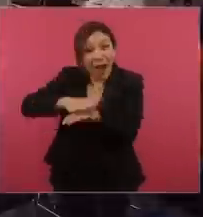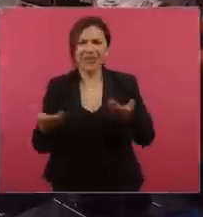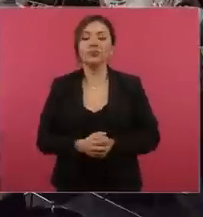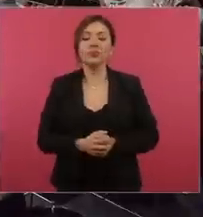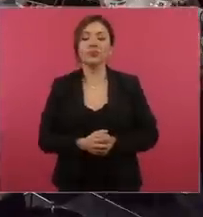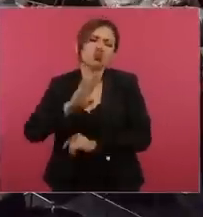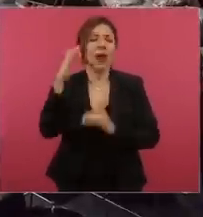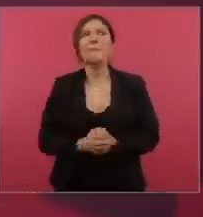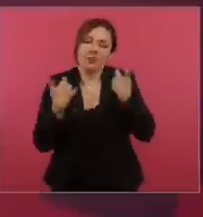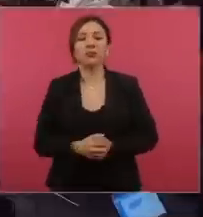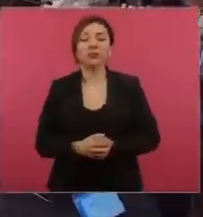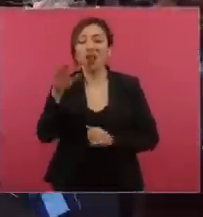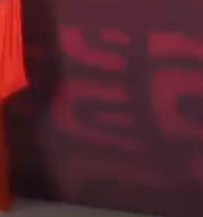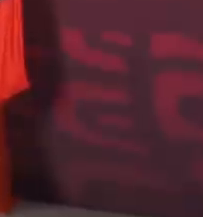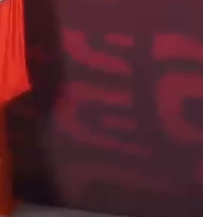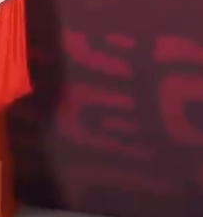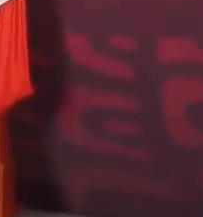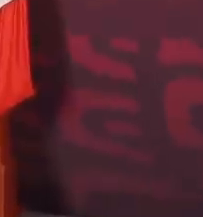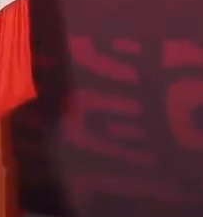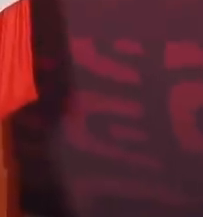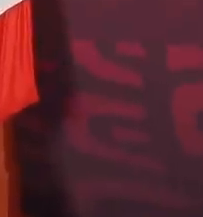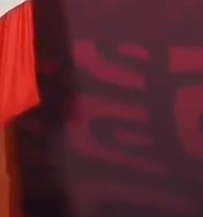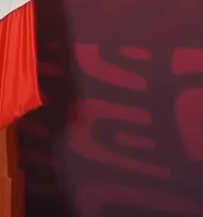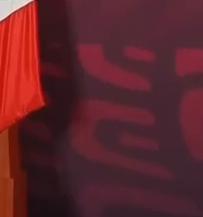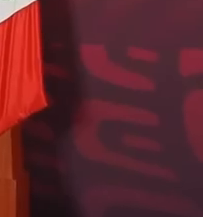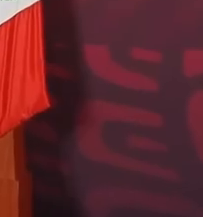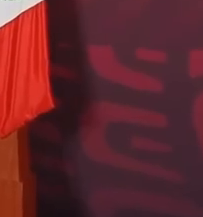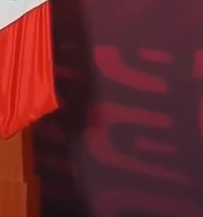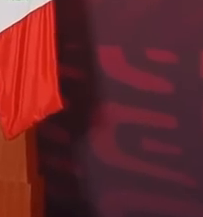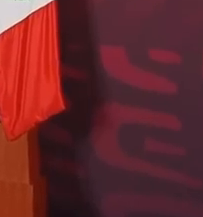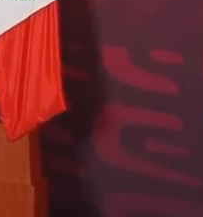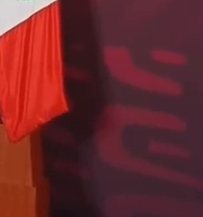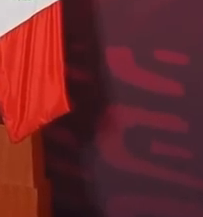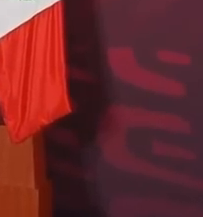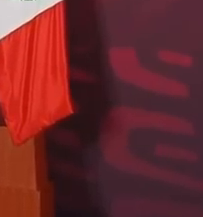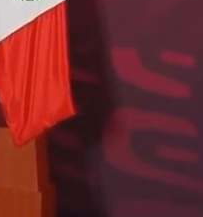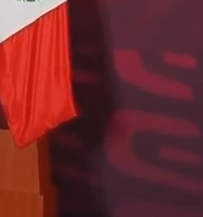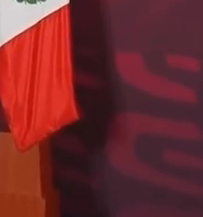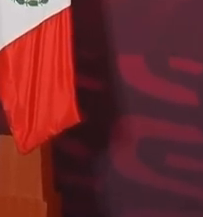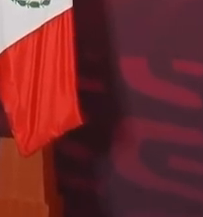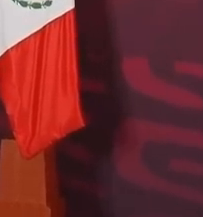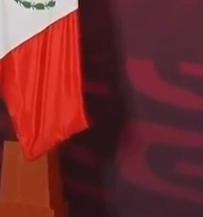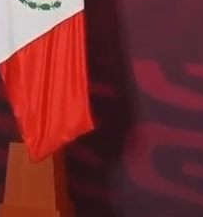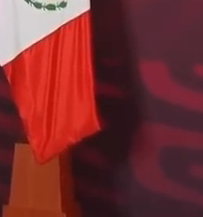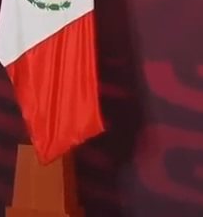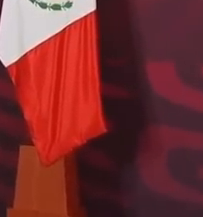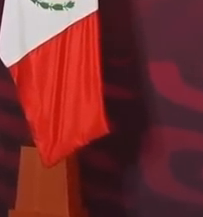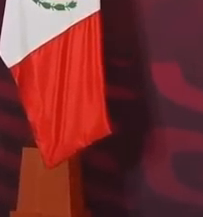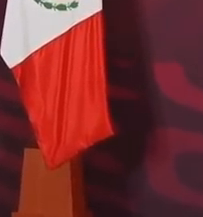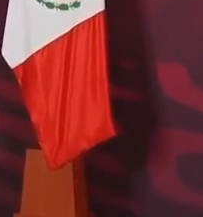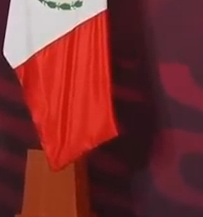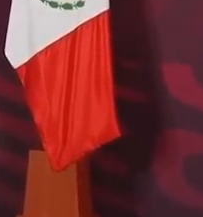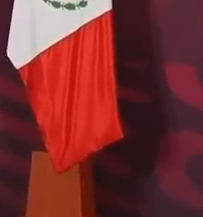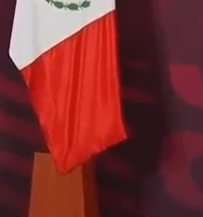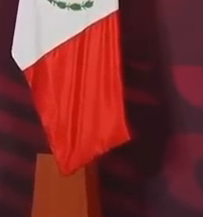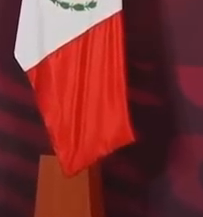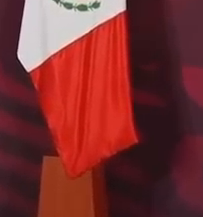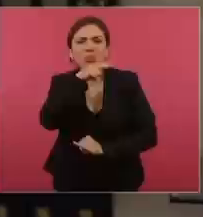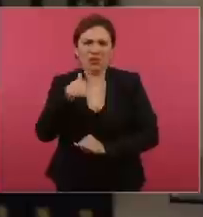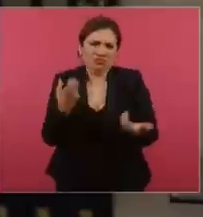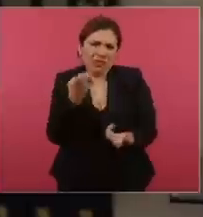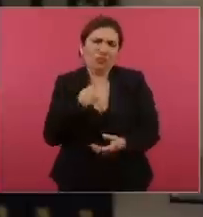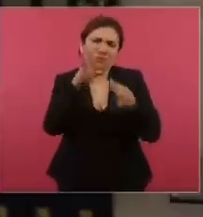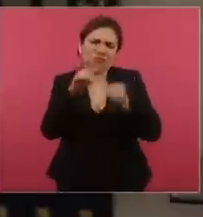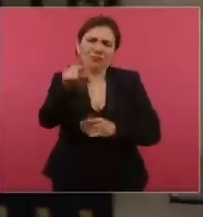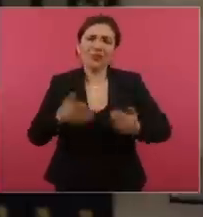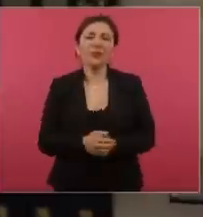eso. Unos momentos después... Los marcianos llegaron ya, y llegaron bailando ricacha, ricacha, ricacha,